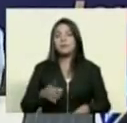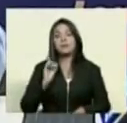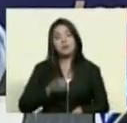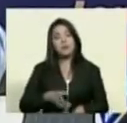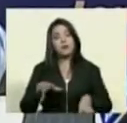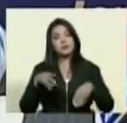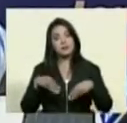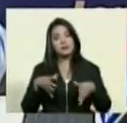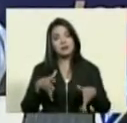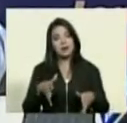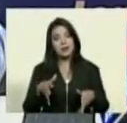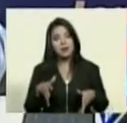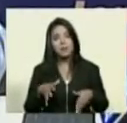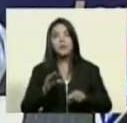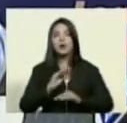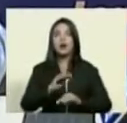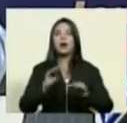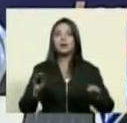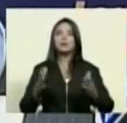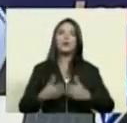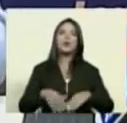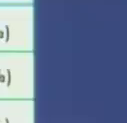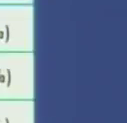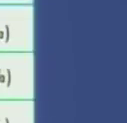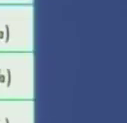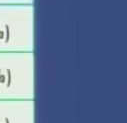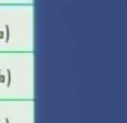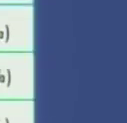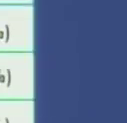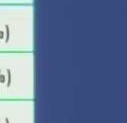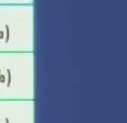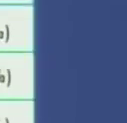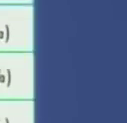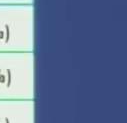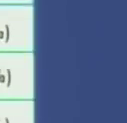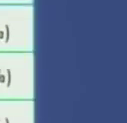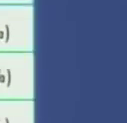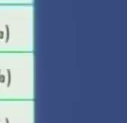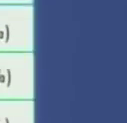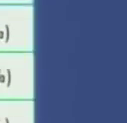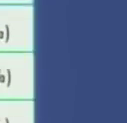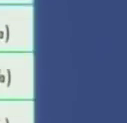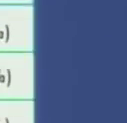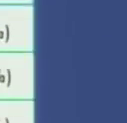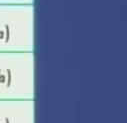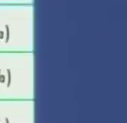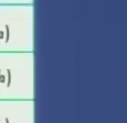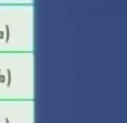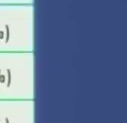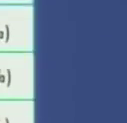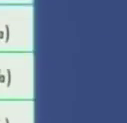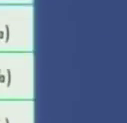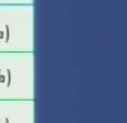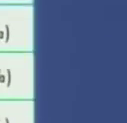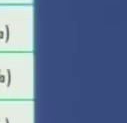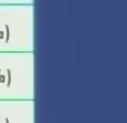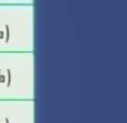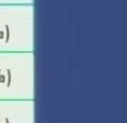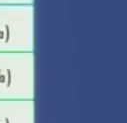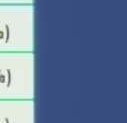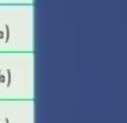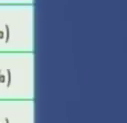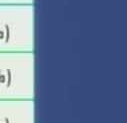victoria, a todas las fuerzas de la Revolución Venezolana, a todas. Este es un momento para la unidad de las fuerzas de la